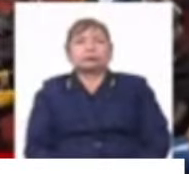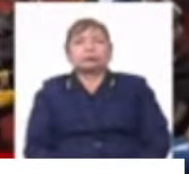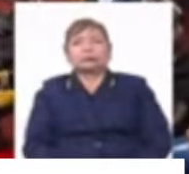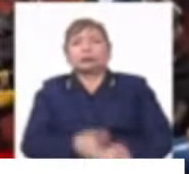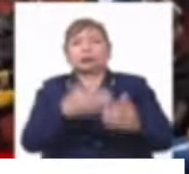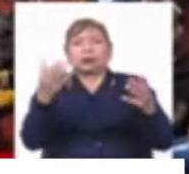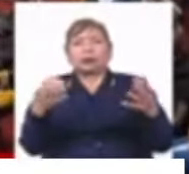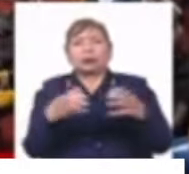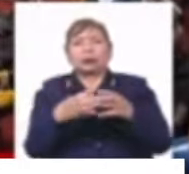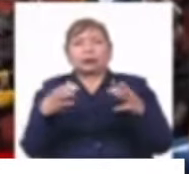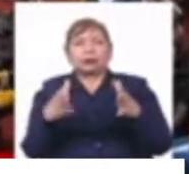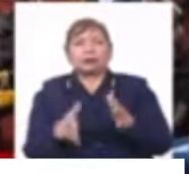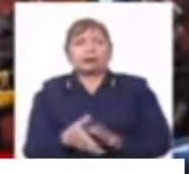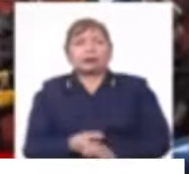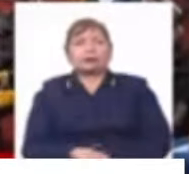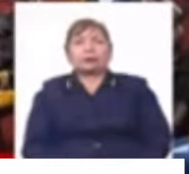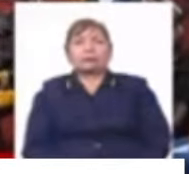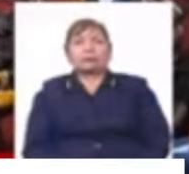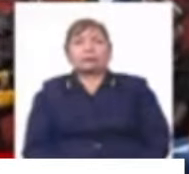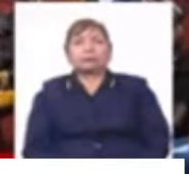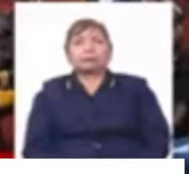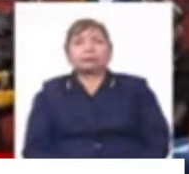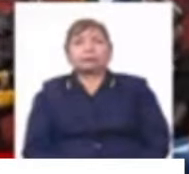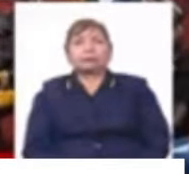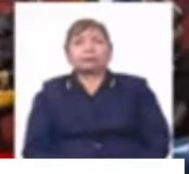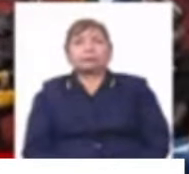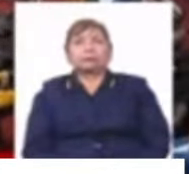Señores congresistas,